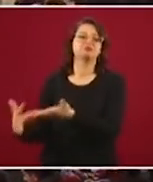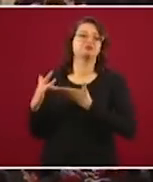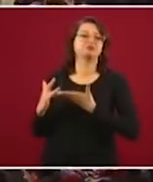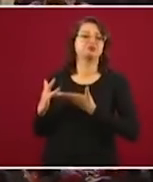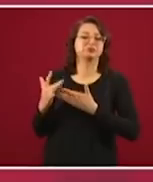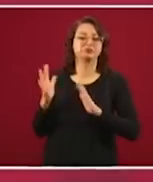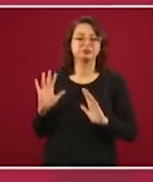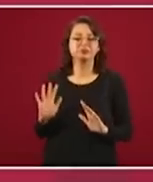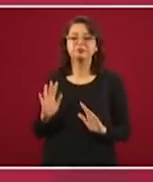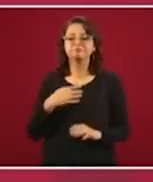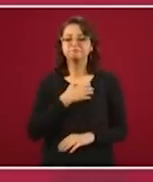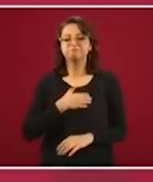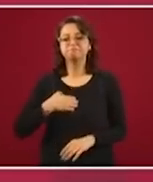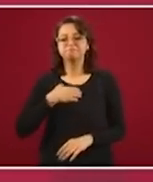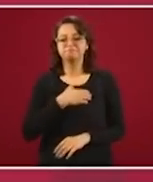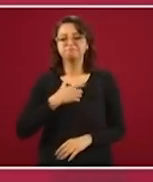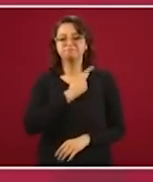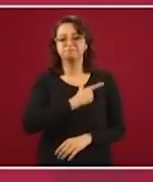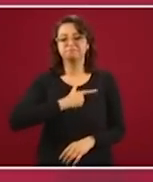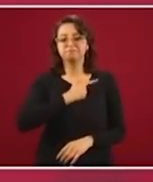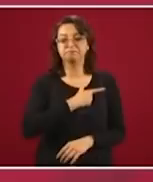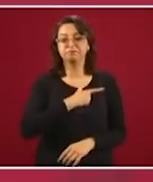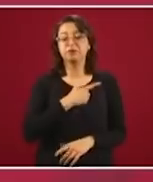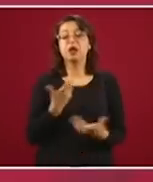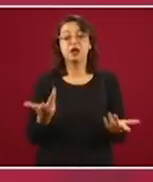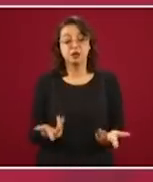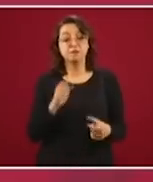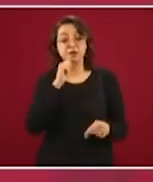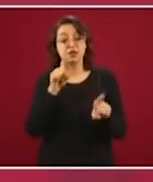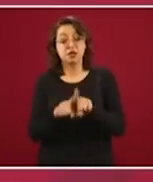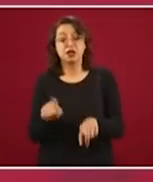mucho gusto. Ahora el Reforma